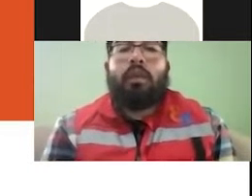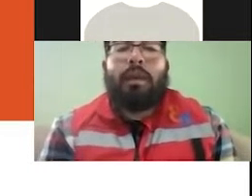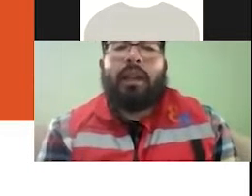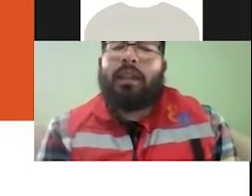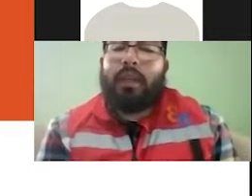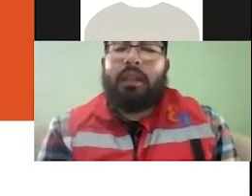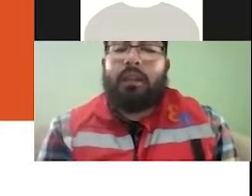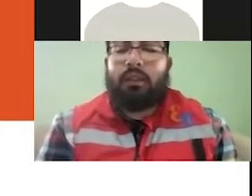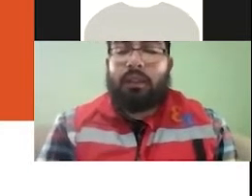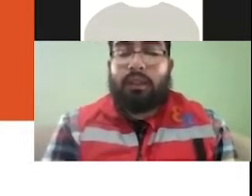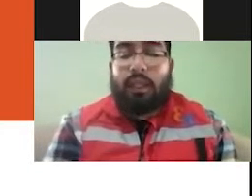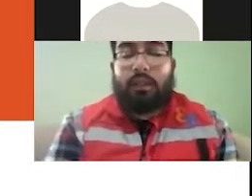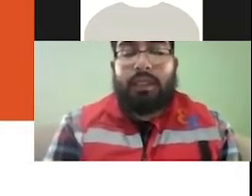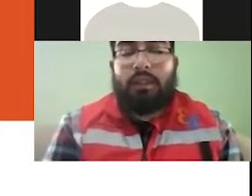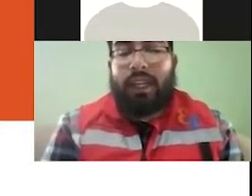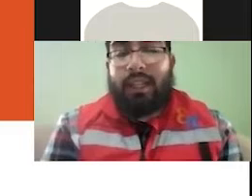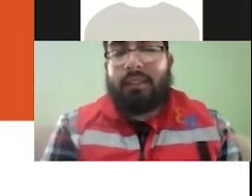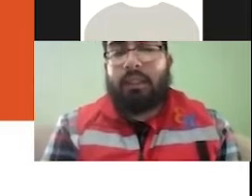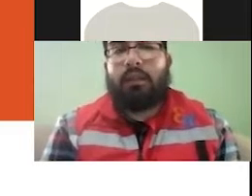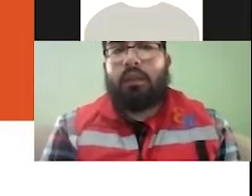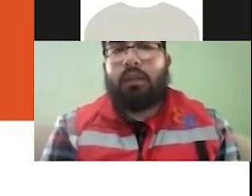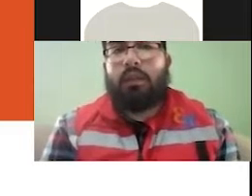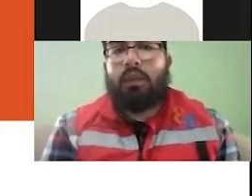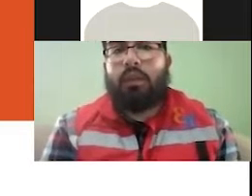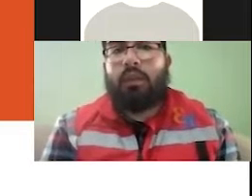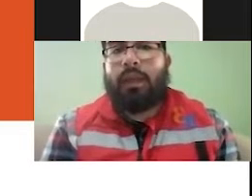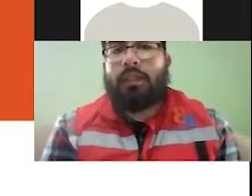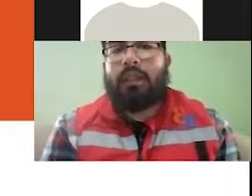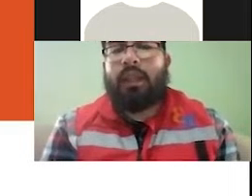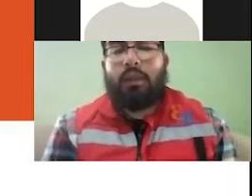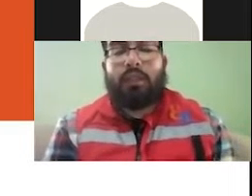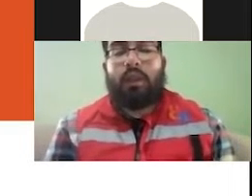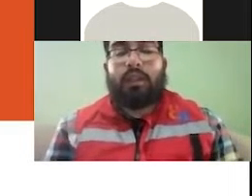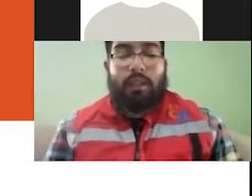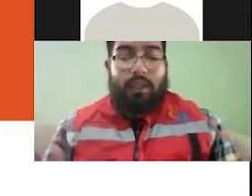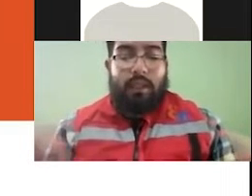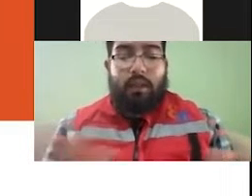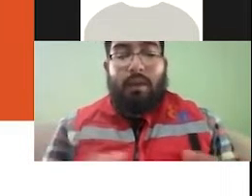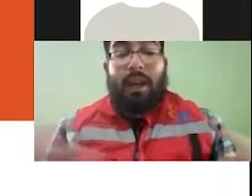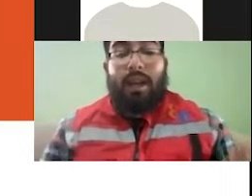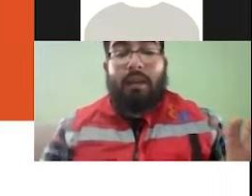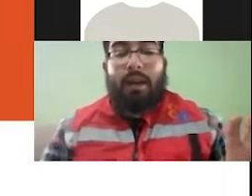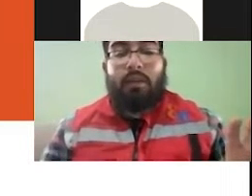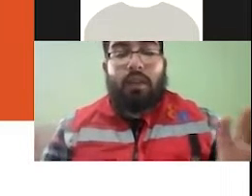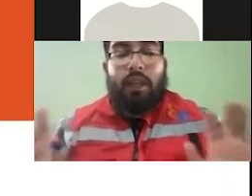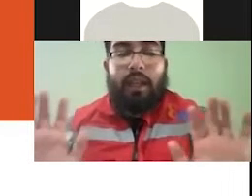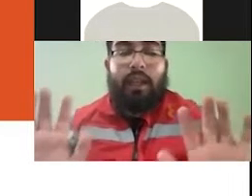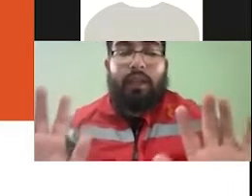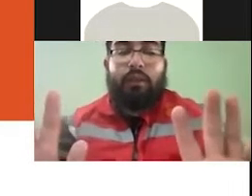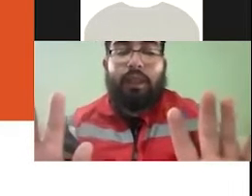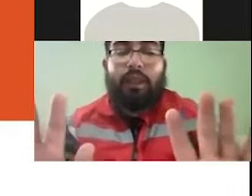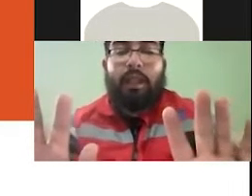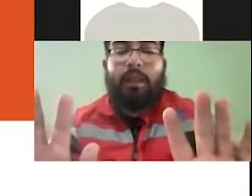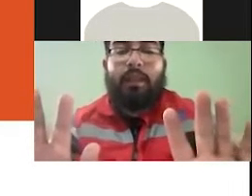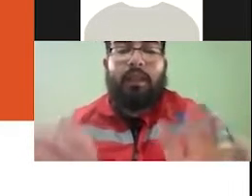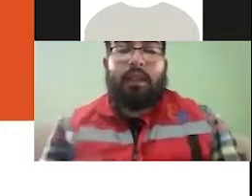tienen una barra antipánicos, no sé si las han visto en el cine, cuando uno va al cine hay unas puertas que tienen una barra abajo en la que